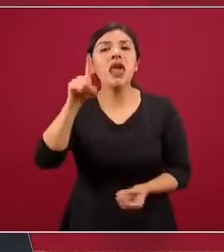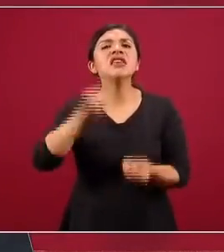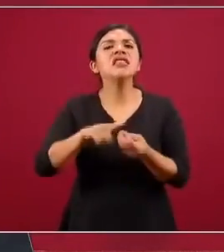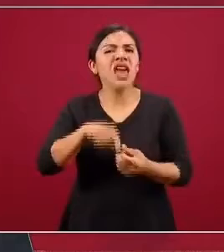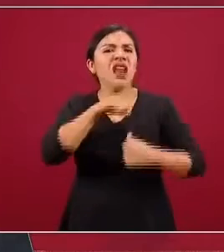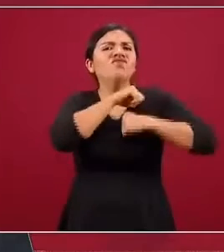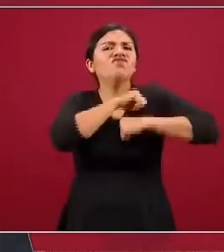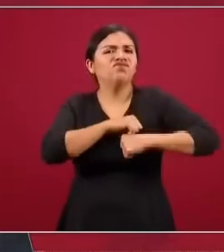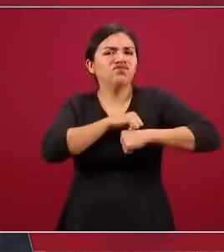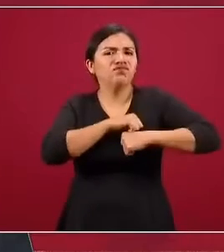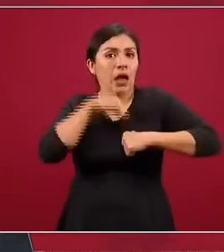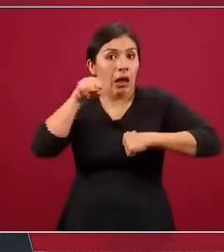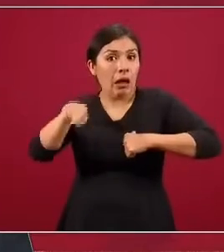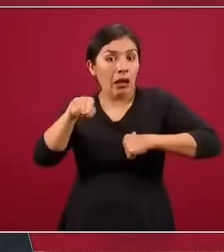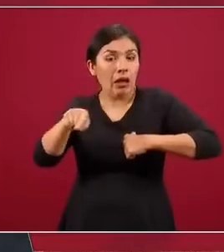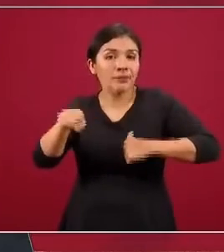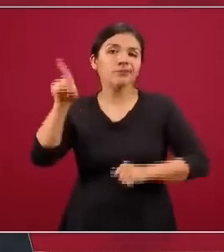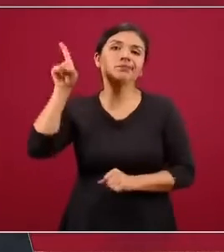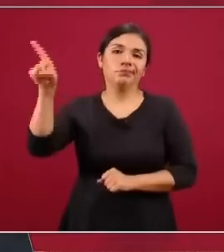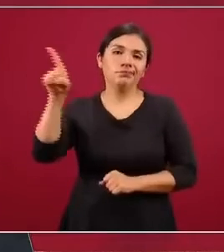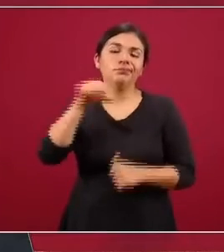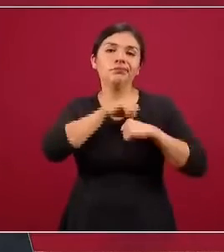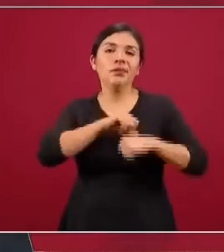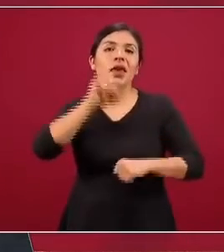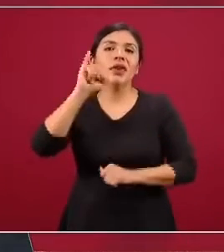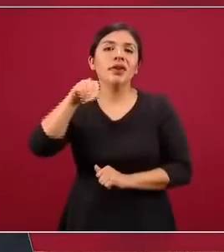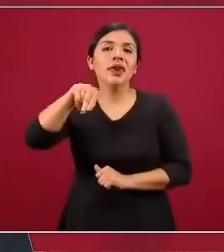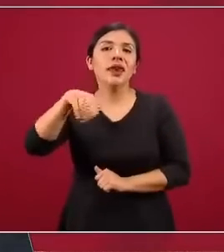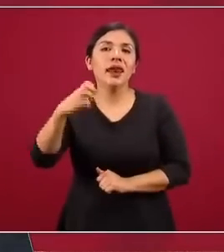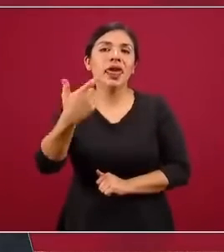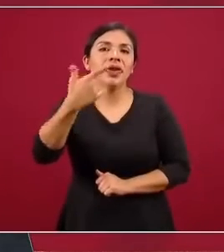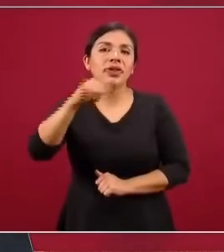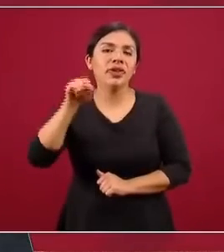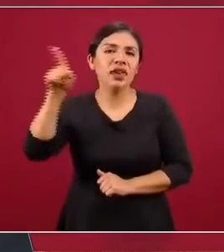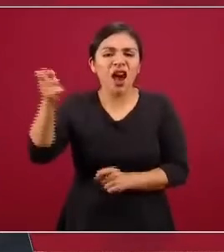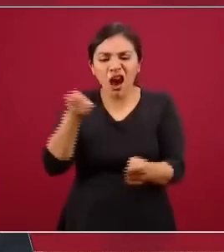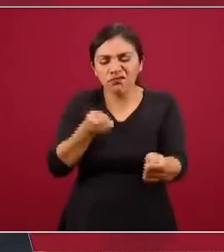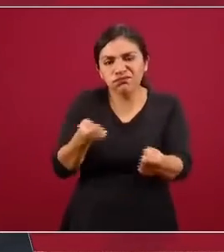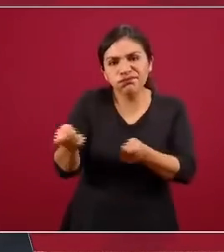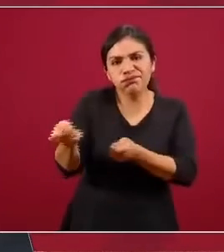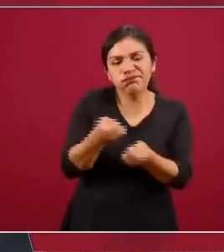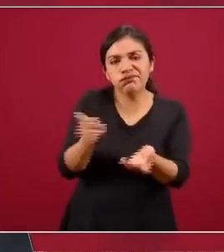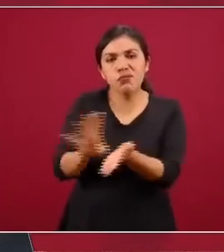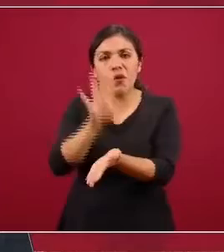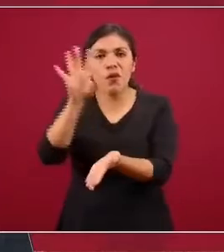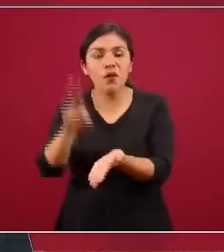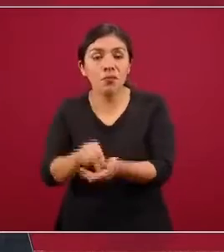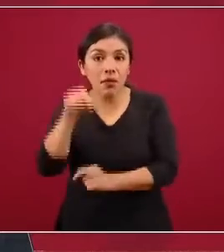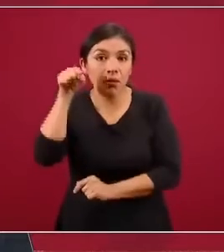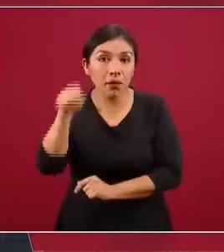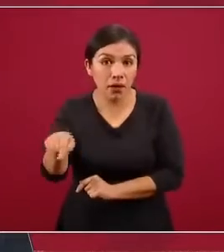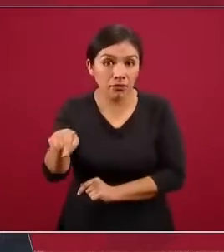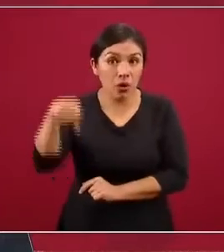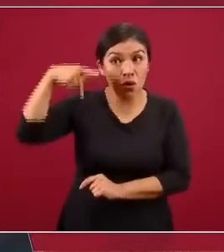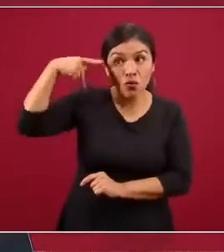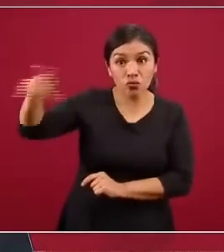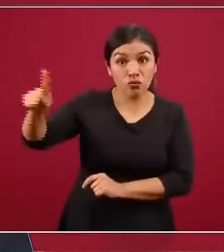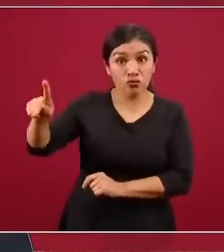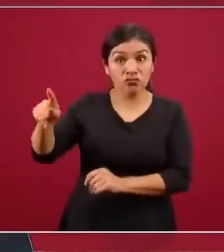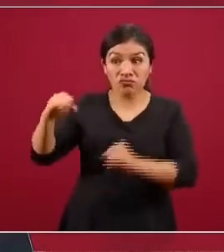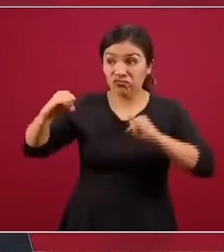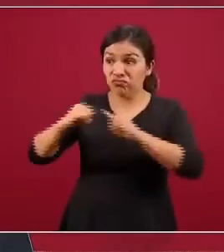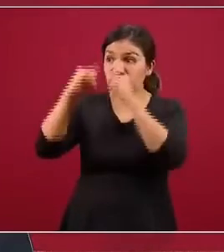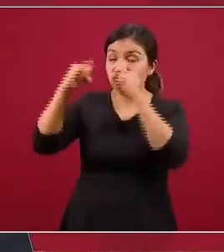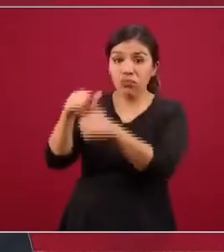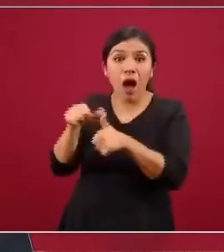las estadísticas vitales? El Instituto Nacional de Geografía y Estadística, el INEGI. Es un organismo